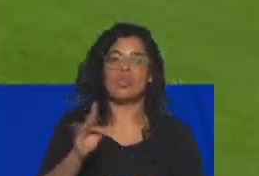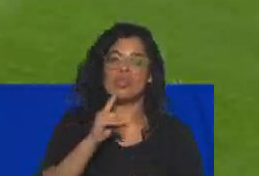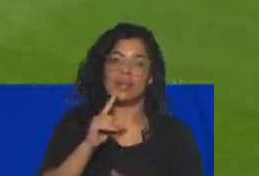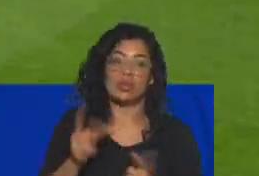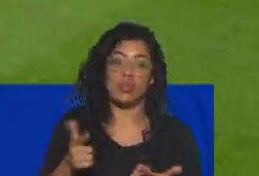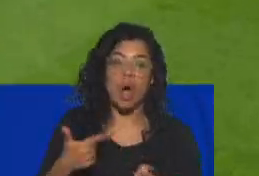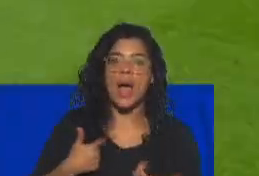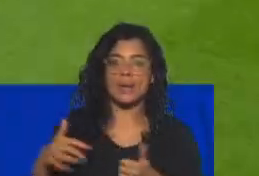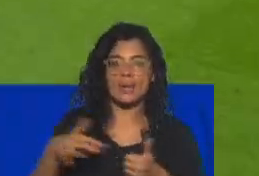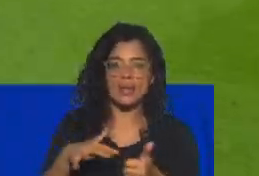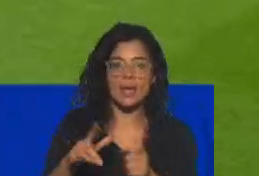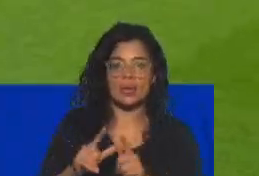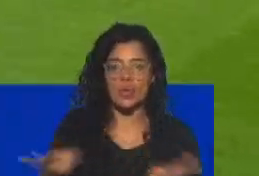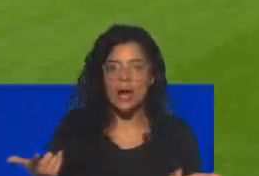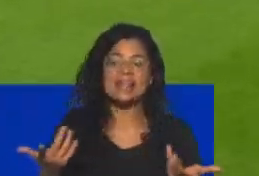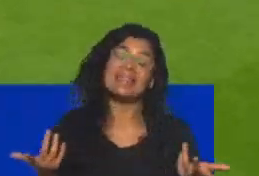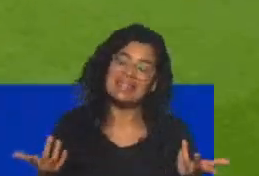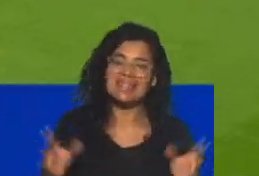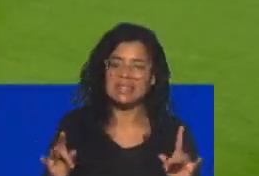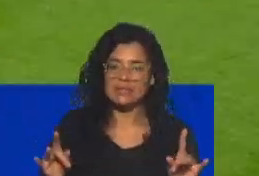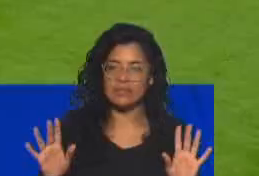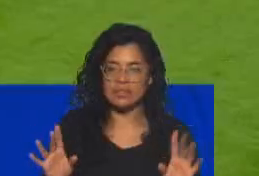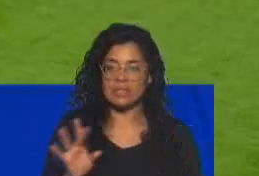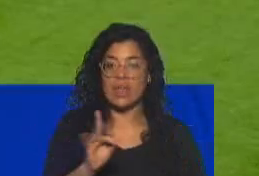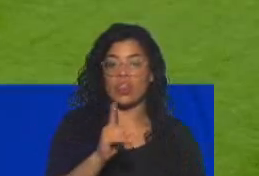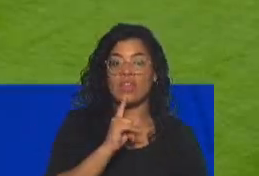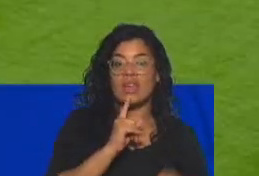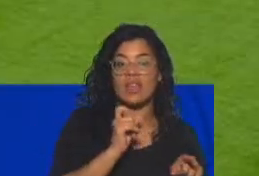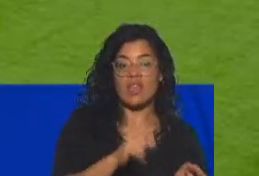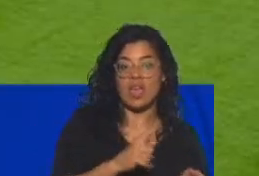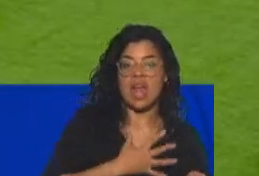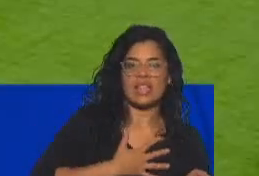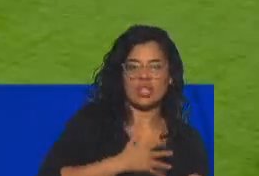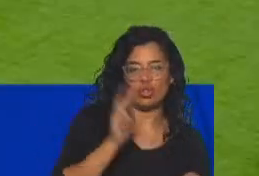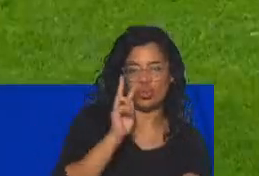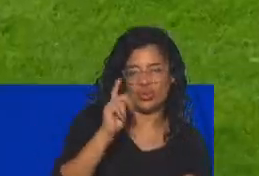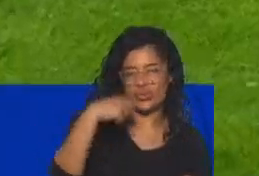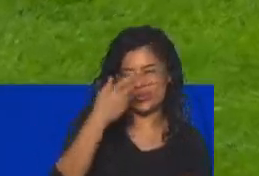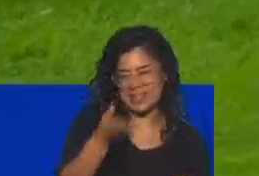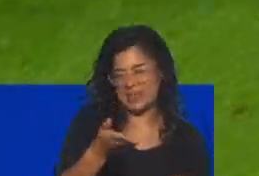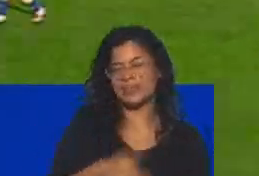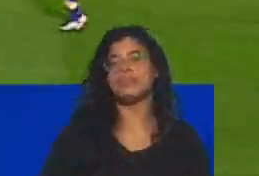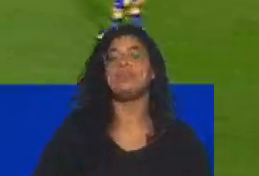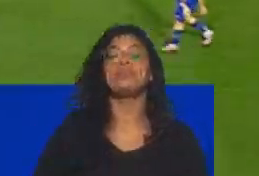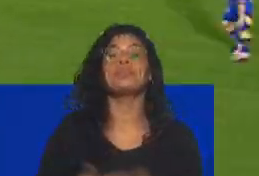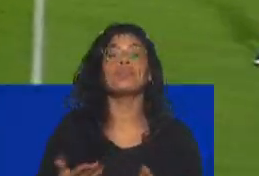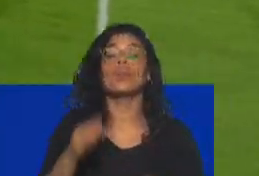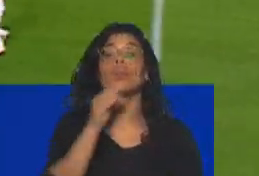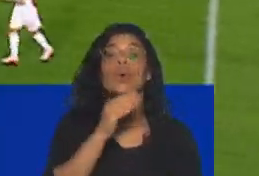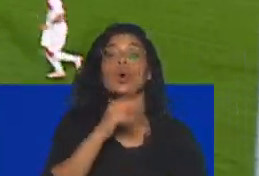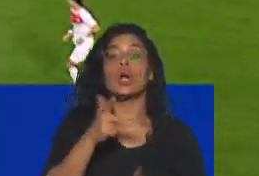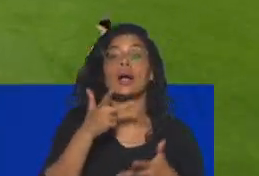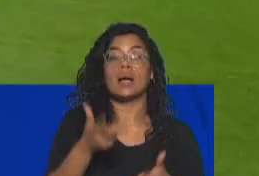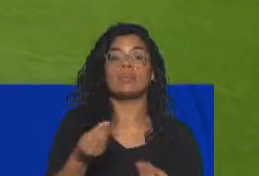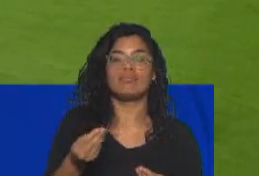ni guía. Allí el abrazo con Sarmatén, el técnico de Argentinos Juniors. La situación es más clara, es verdad, la tuvo Boca Juniors, que va a llegar al gol